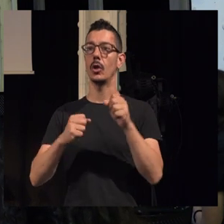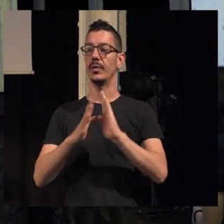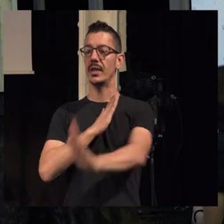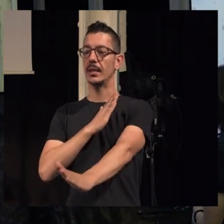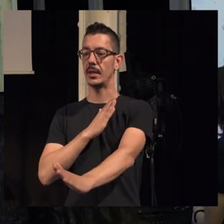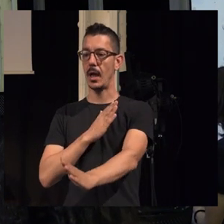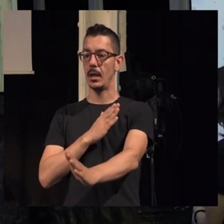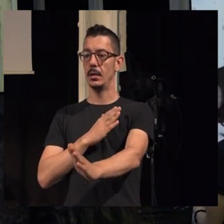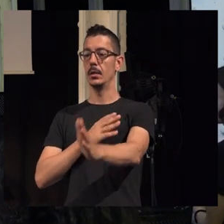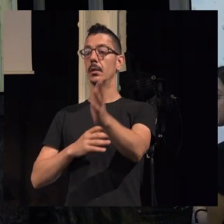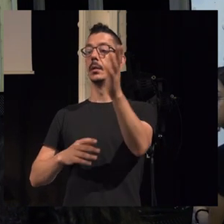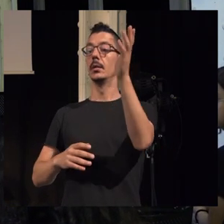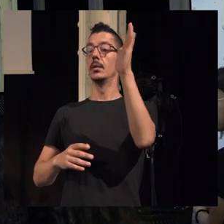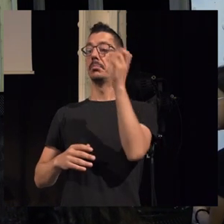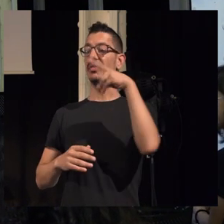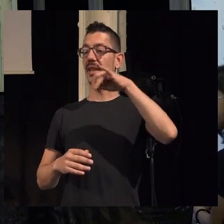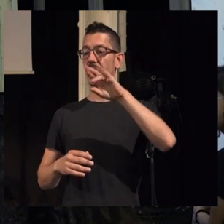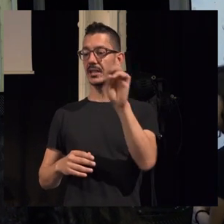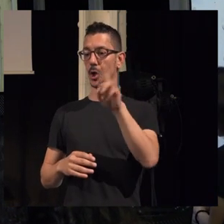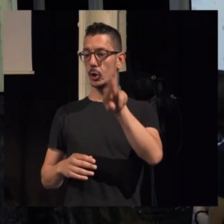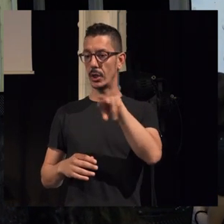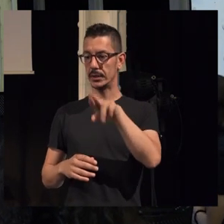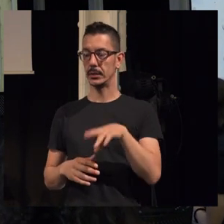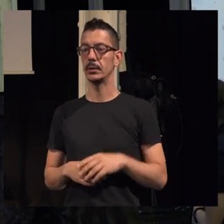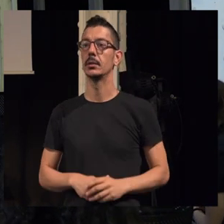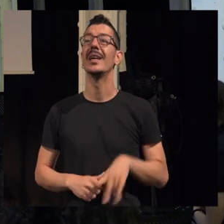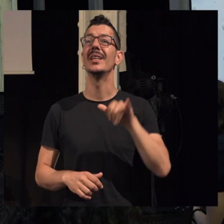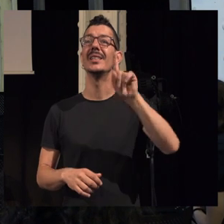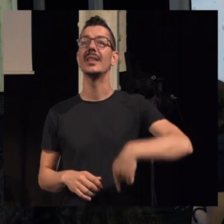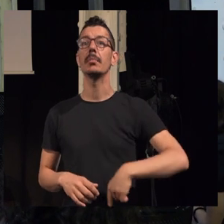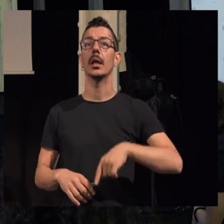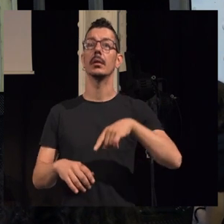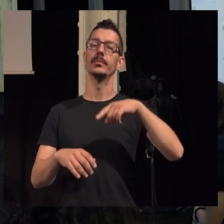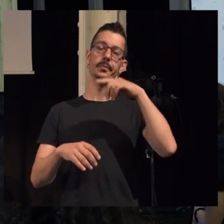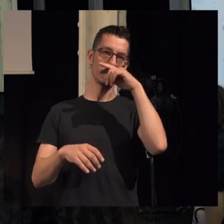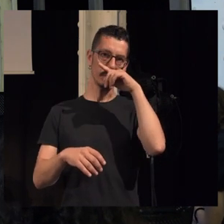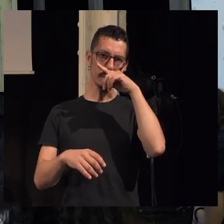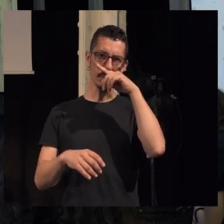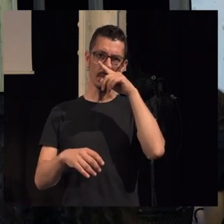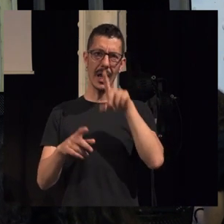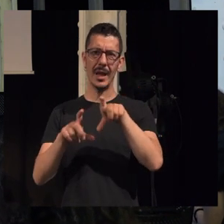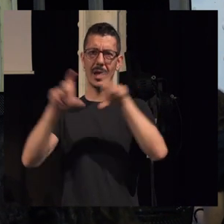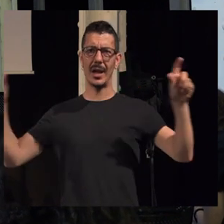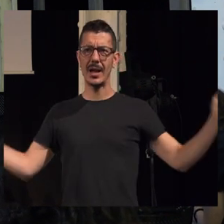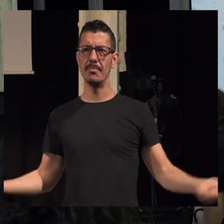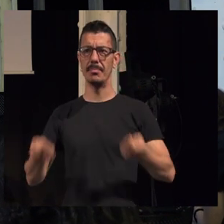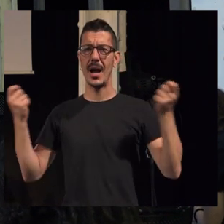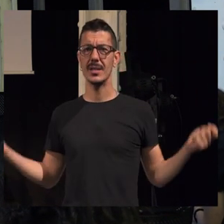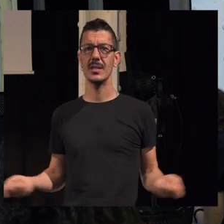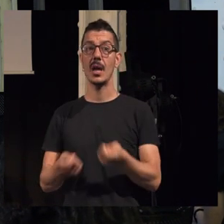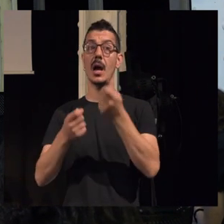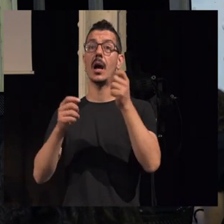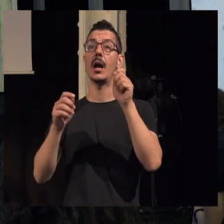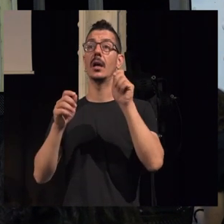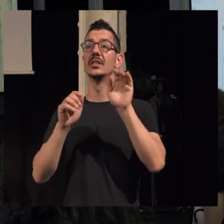además protagonizó, ¿no?, o fue uno de los impulsores también de la campaña Stop Patologización Trans en Portugal, y